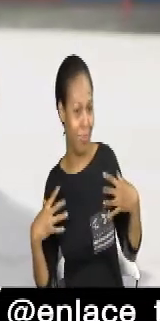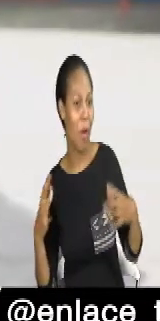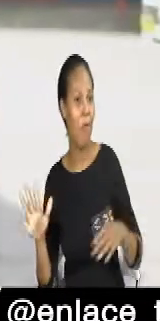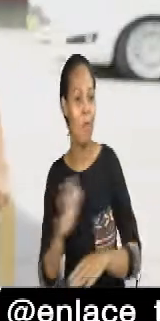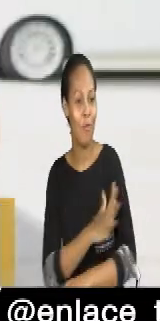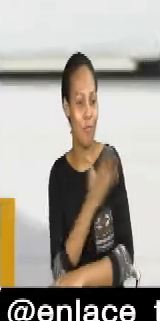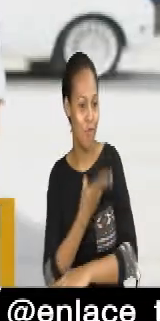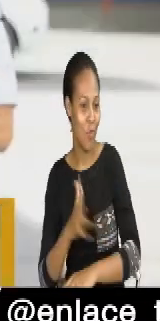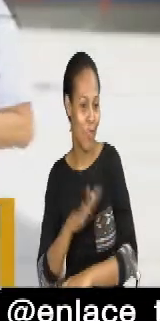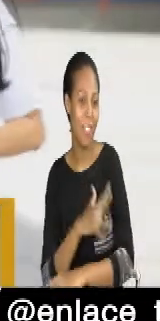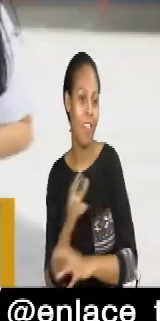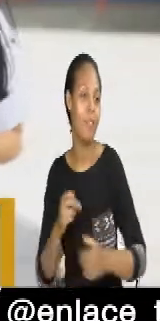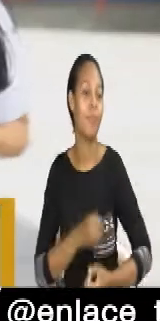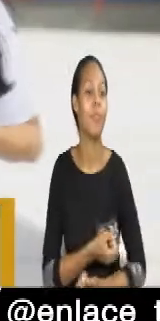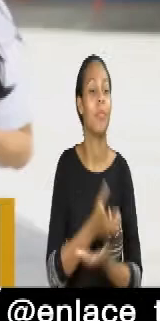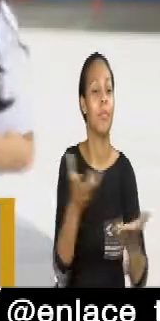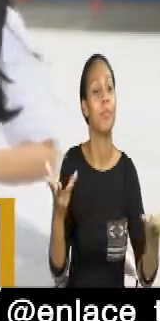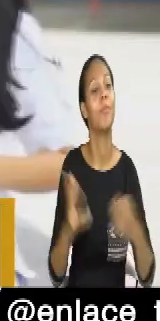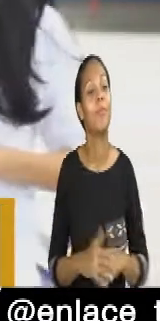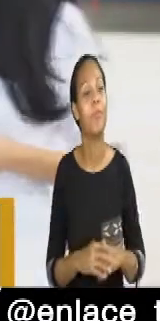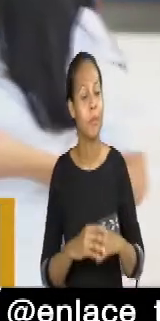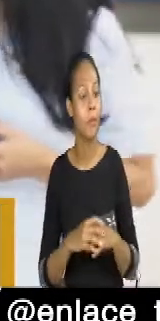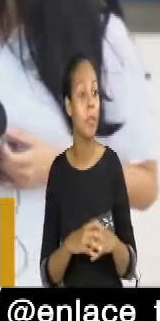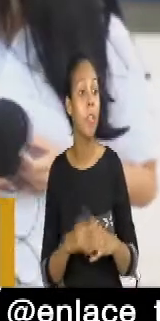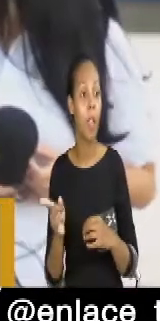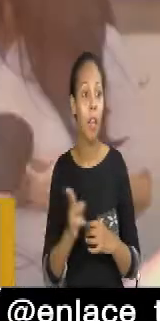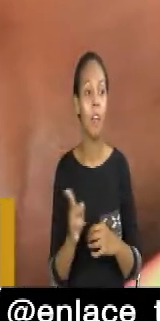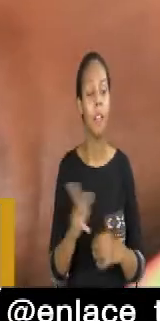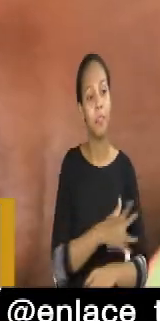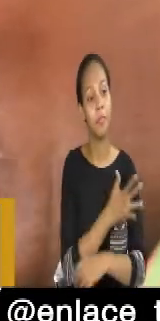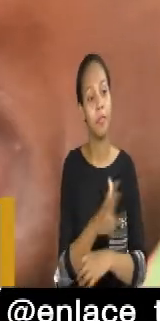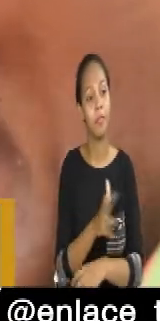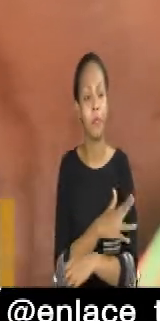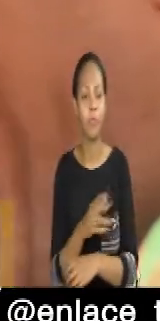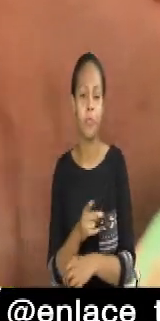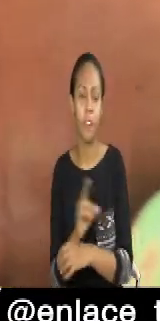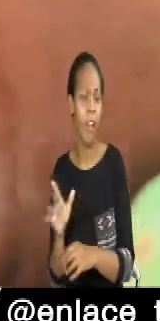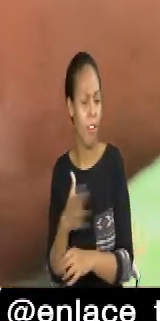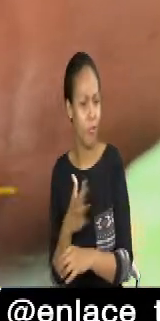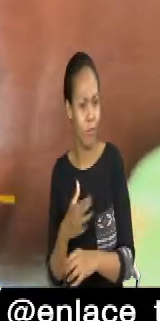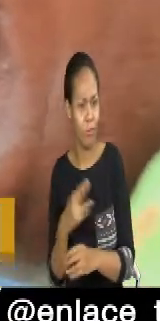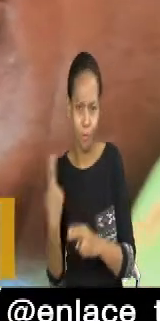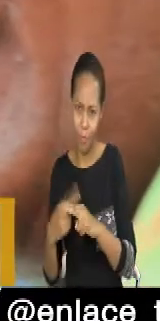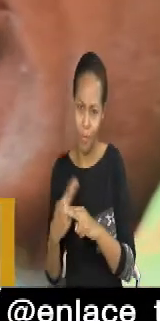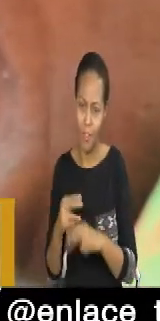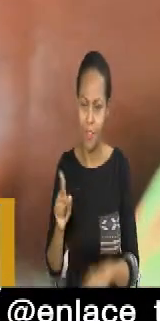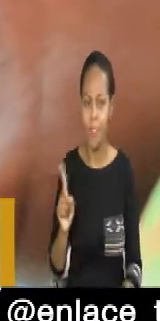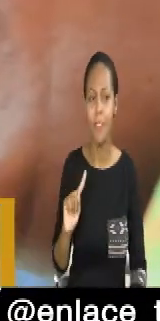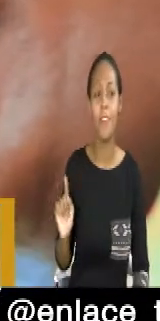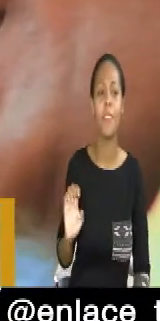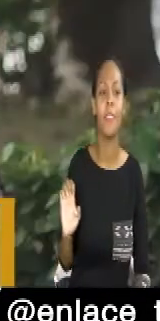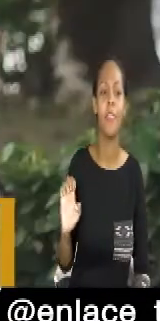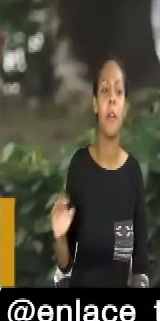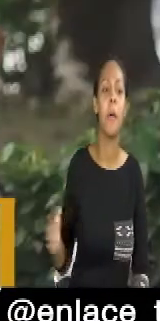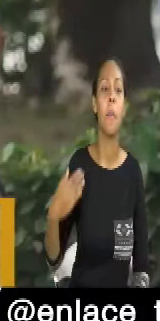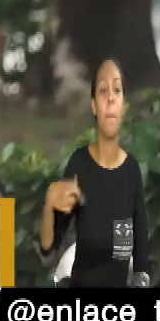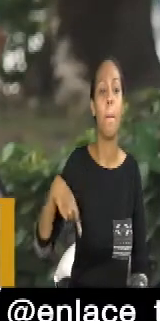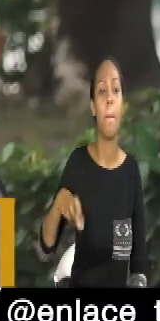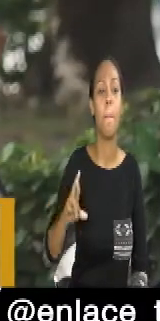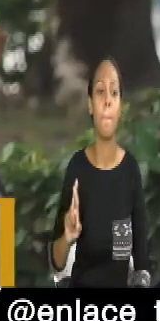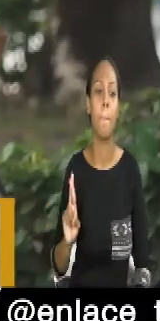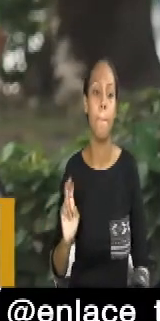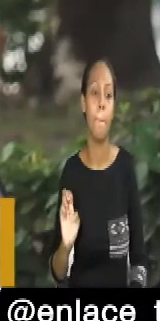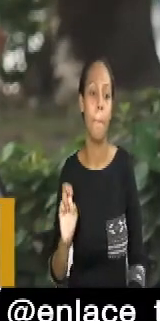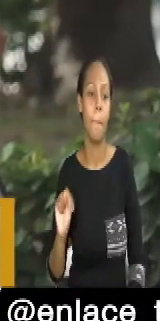Este hombre es Germán Villegas, compositor y quien grabó el demo de la canción Se Prendió el Bombillo, género vallenato que contó con la orientación